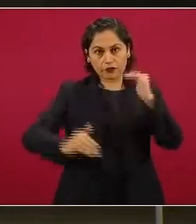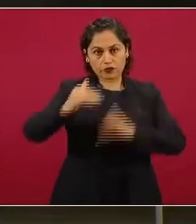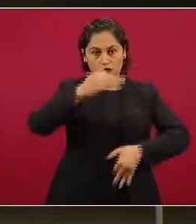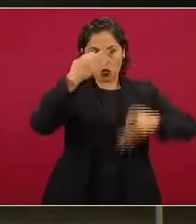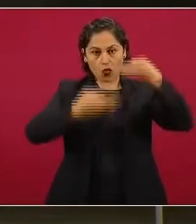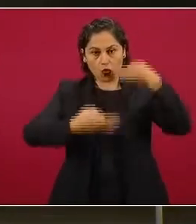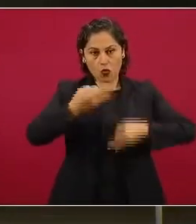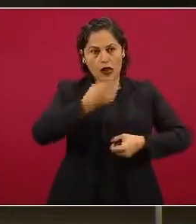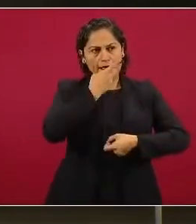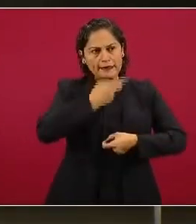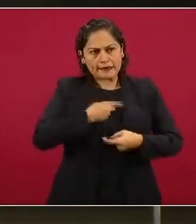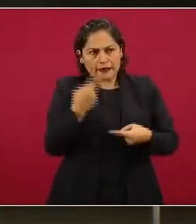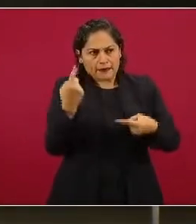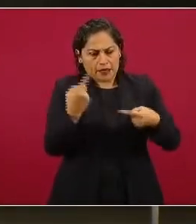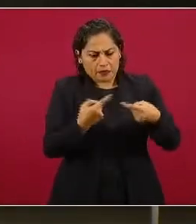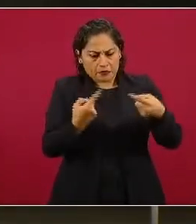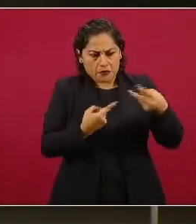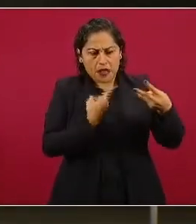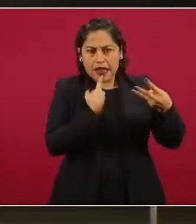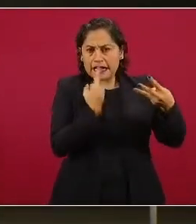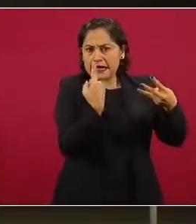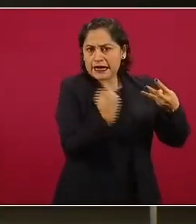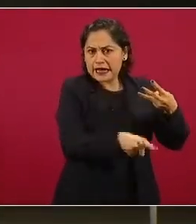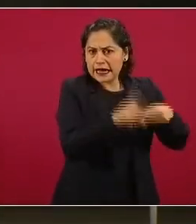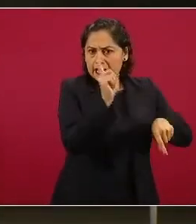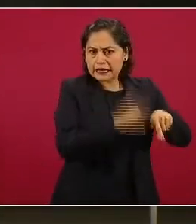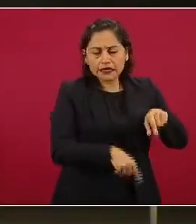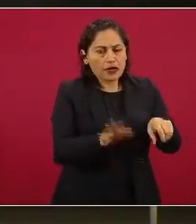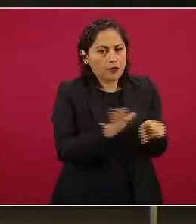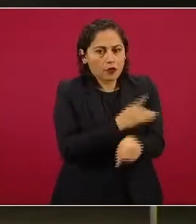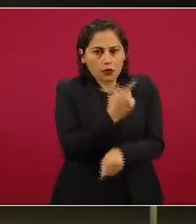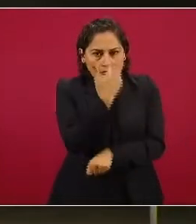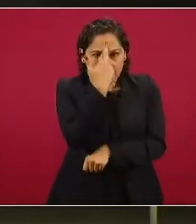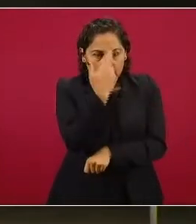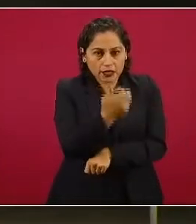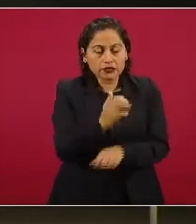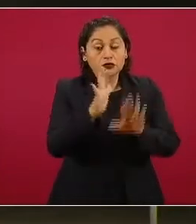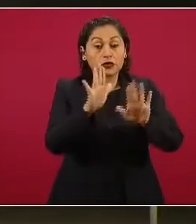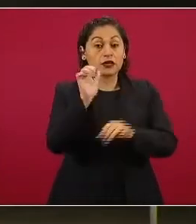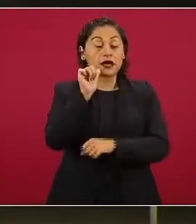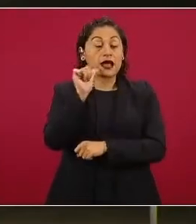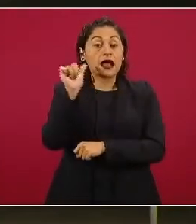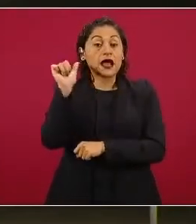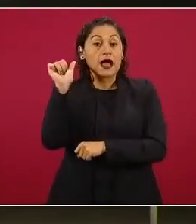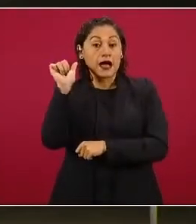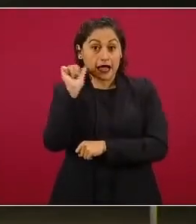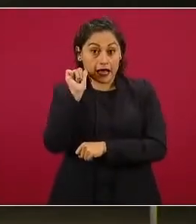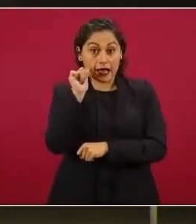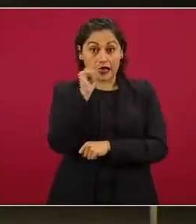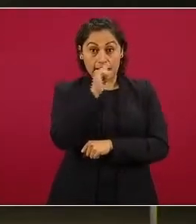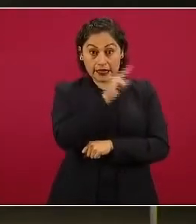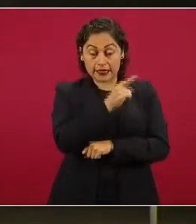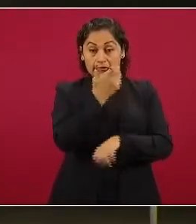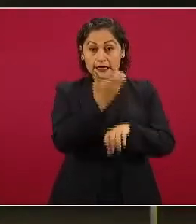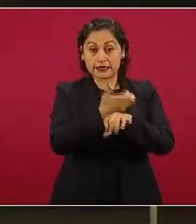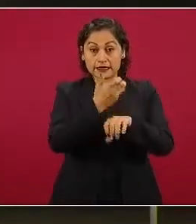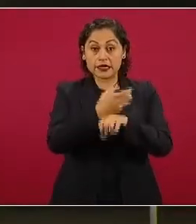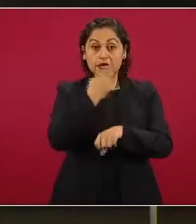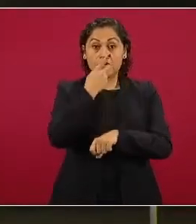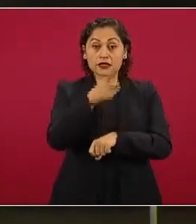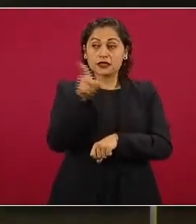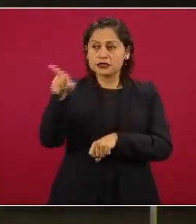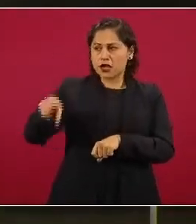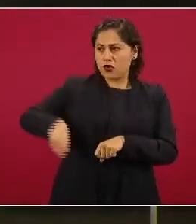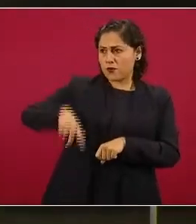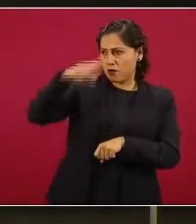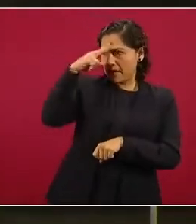van a desestimar estos casos. Ayer se informó que el gobierno mexicano pidió que se desestimaran estos casos. Mi